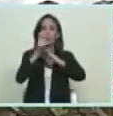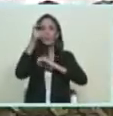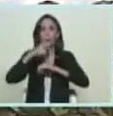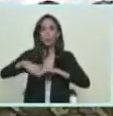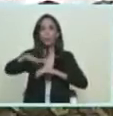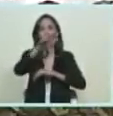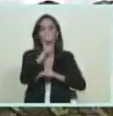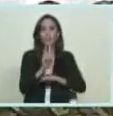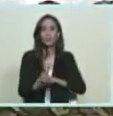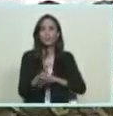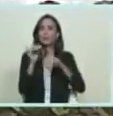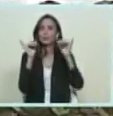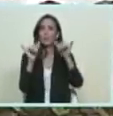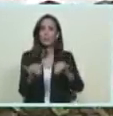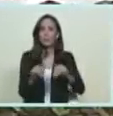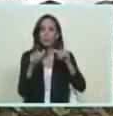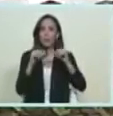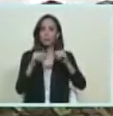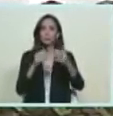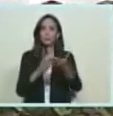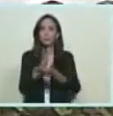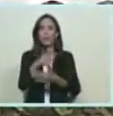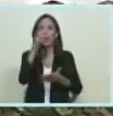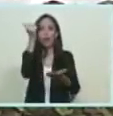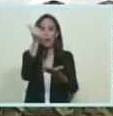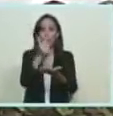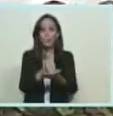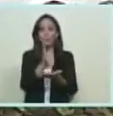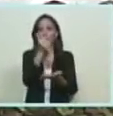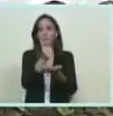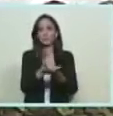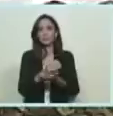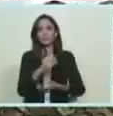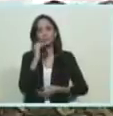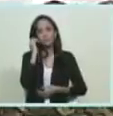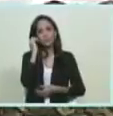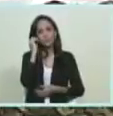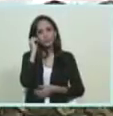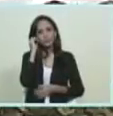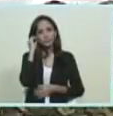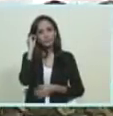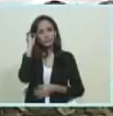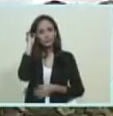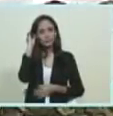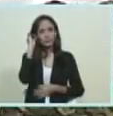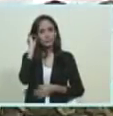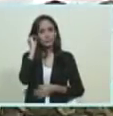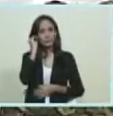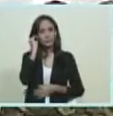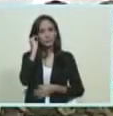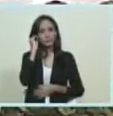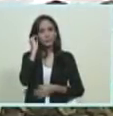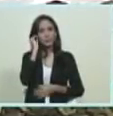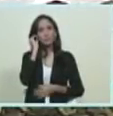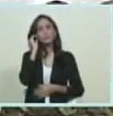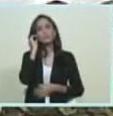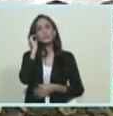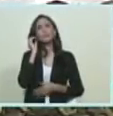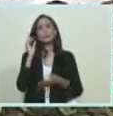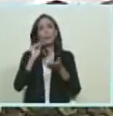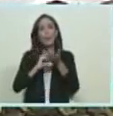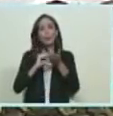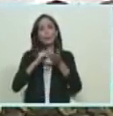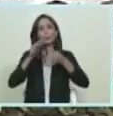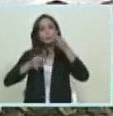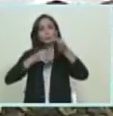de Venezuela. Así va a ser. Amén, amén. Así que, retomando el tiempo,